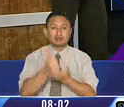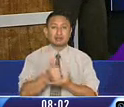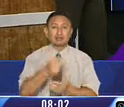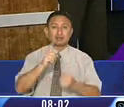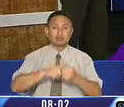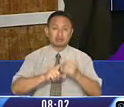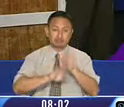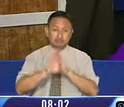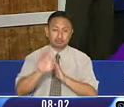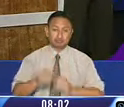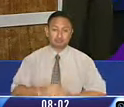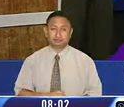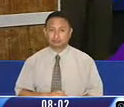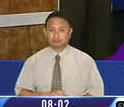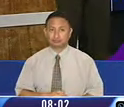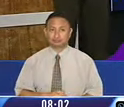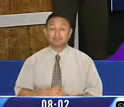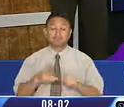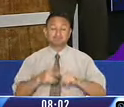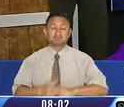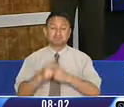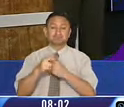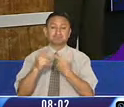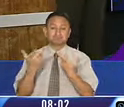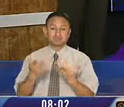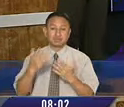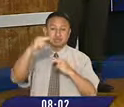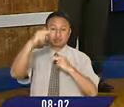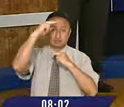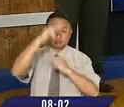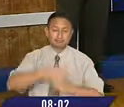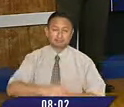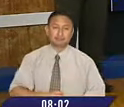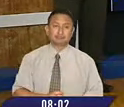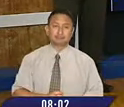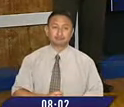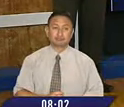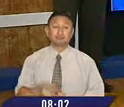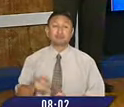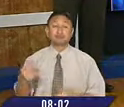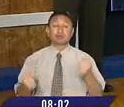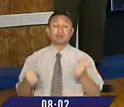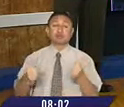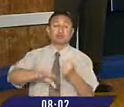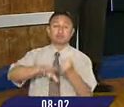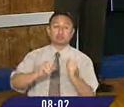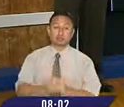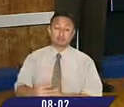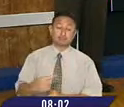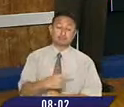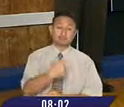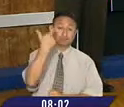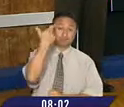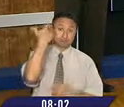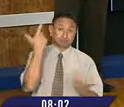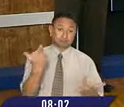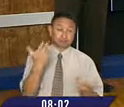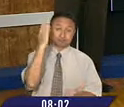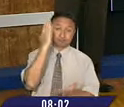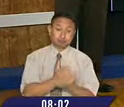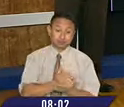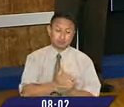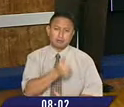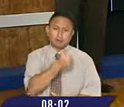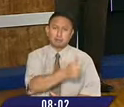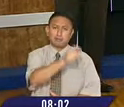tanta falta le hace. Bueno, iniciemos entonces con el desarrollo informativo. El robo a un vehículo y un asalto a transeúntes fueron frustrados por moradores del